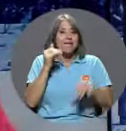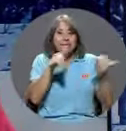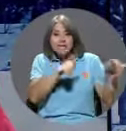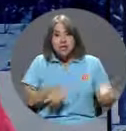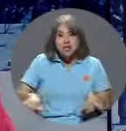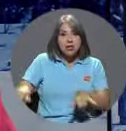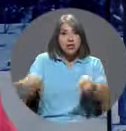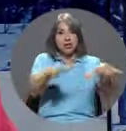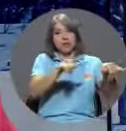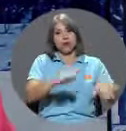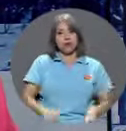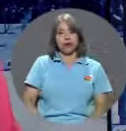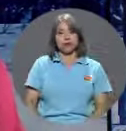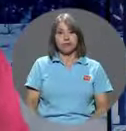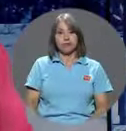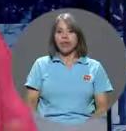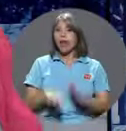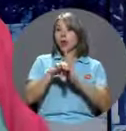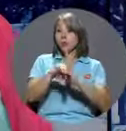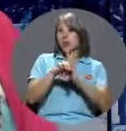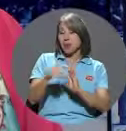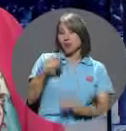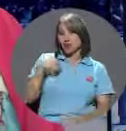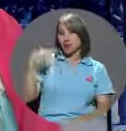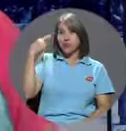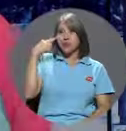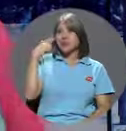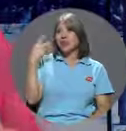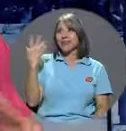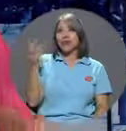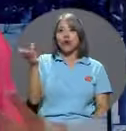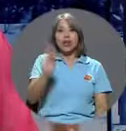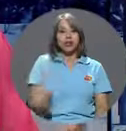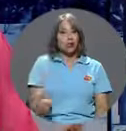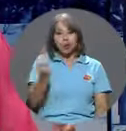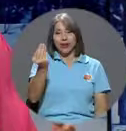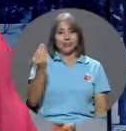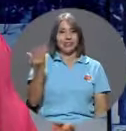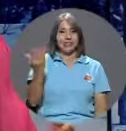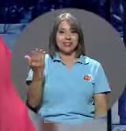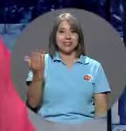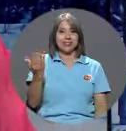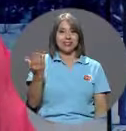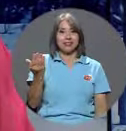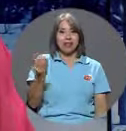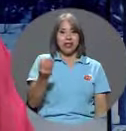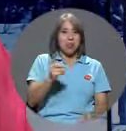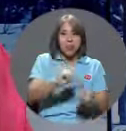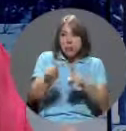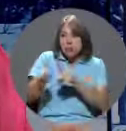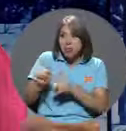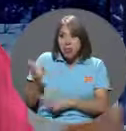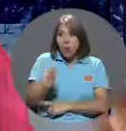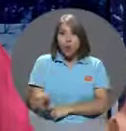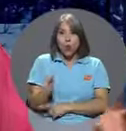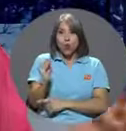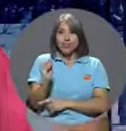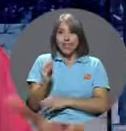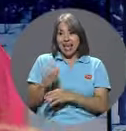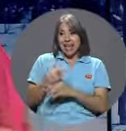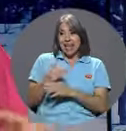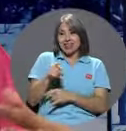forma, ¿verdad? Y que, por ejemplo, estoy pensando en los muchachos, en los jóvenes, que entre